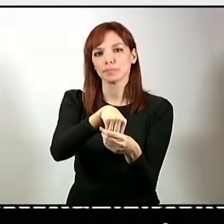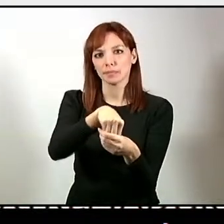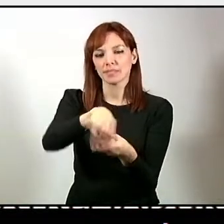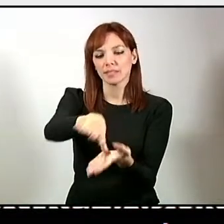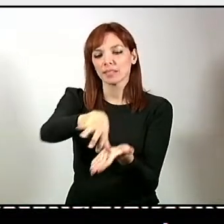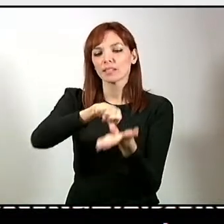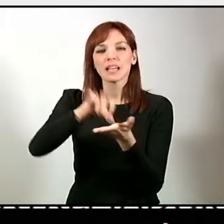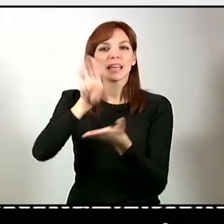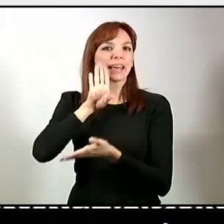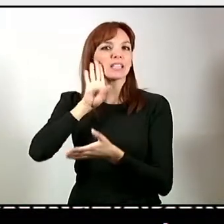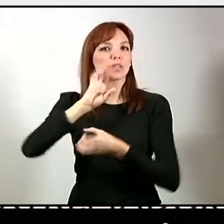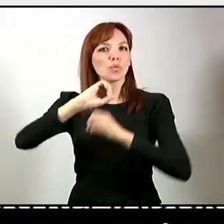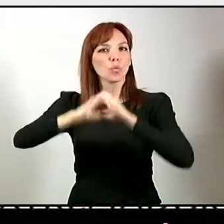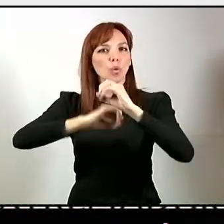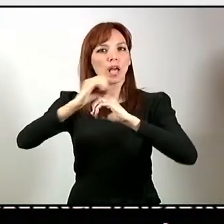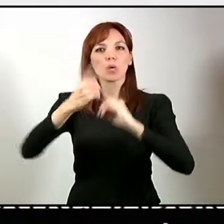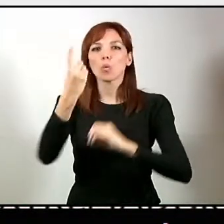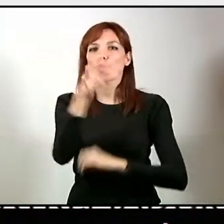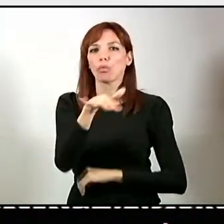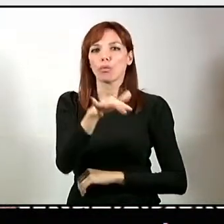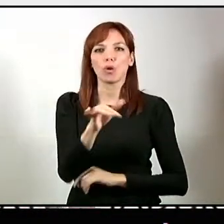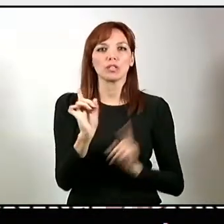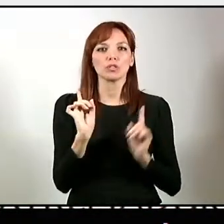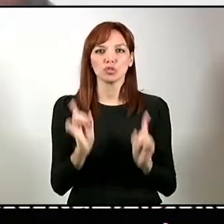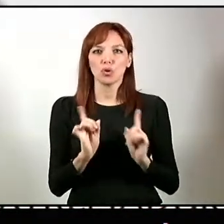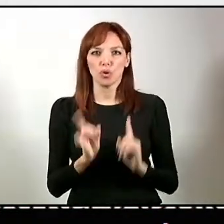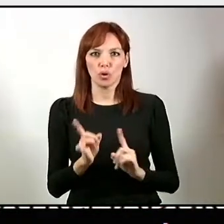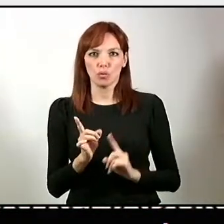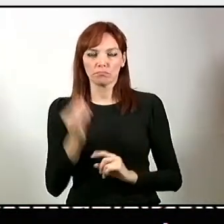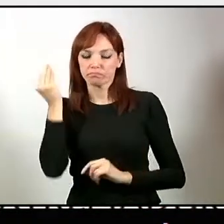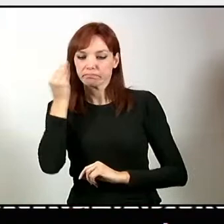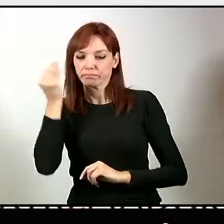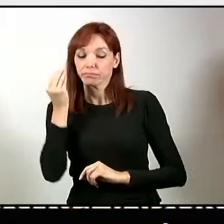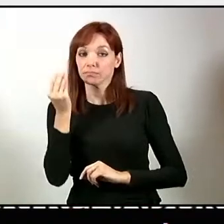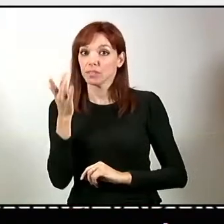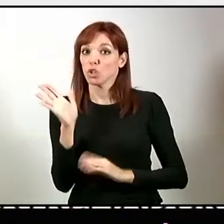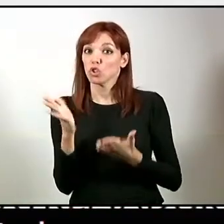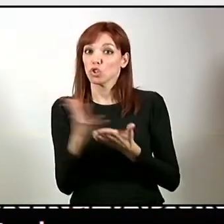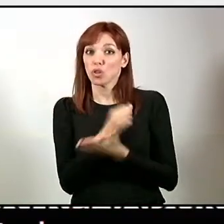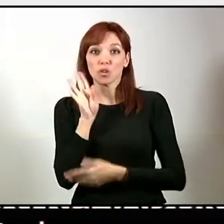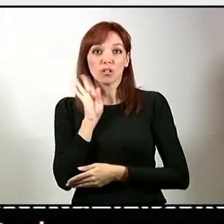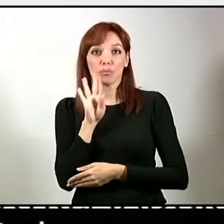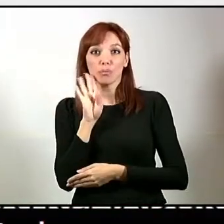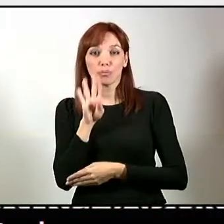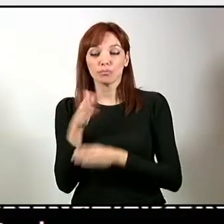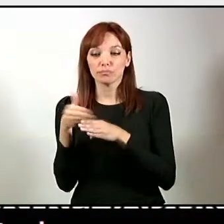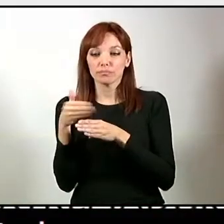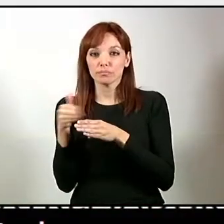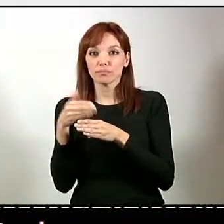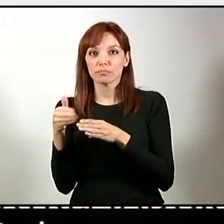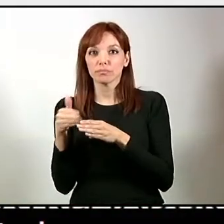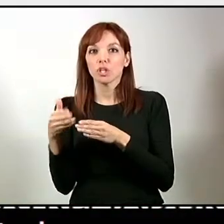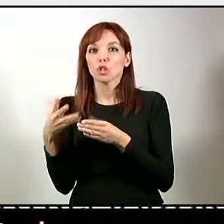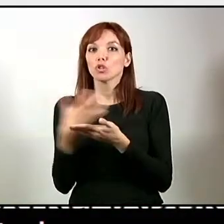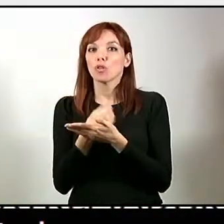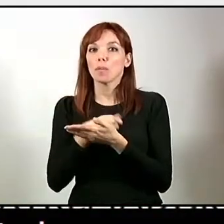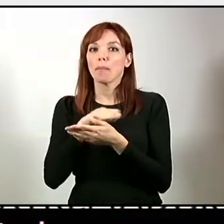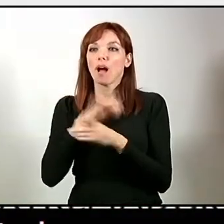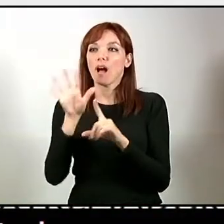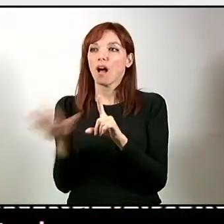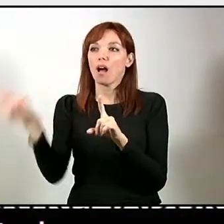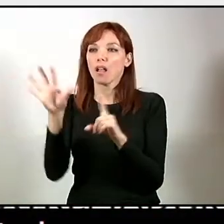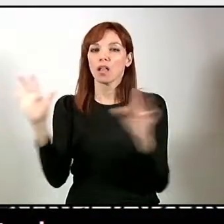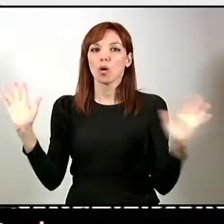los residuos nucleares en un único lugar, de tal manera que todos los residuos de las diferentes centrales nucleares que hubieran en España